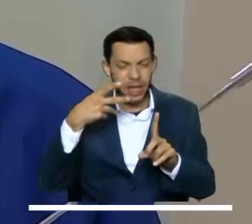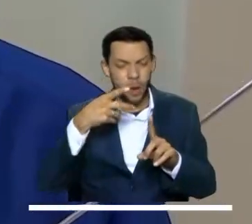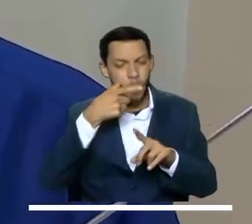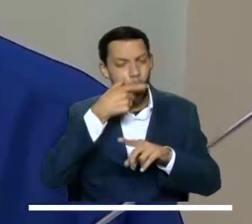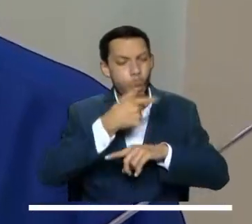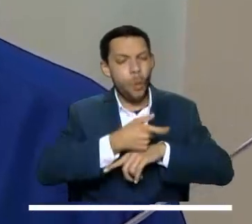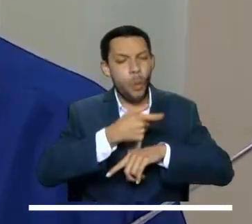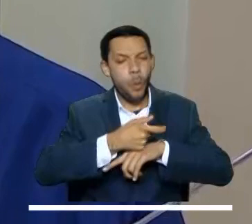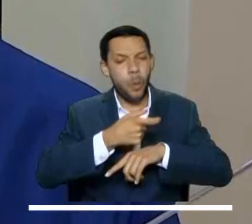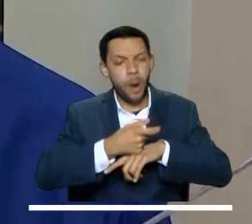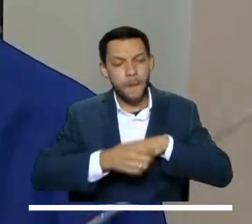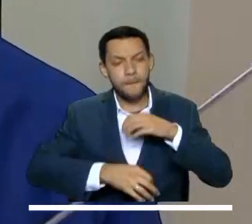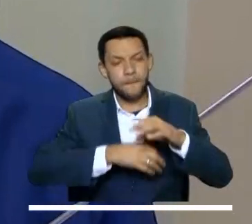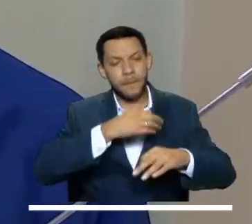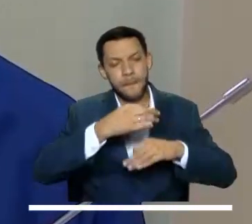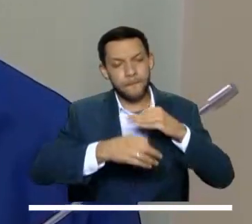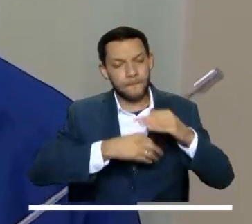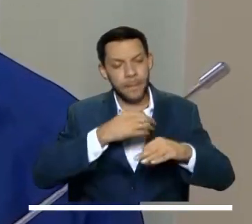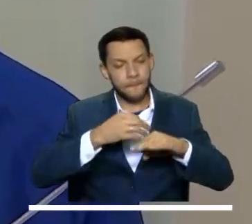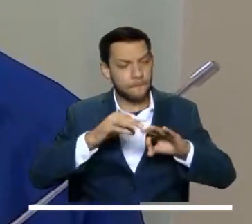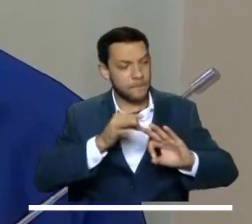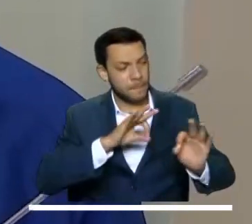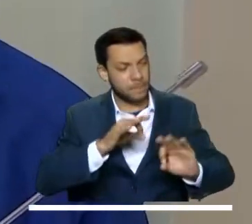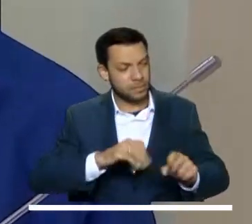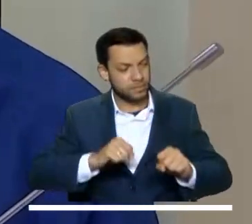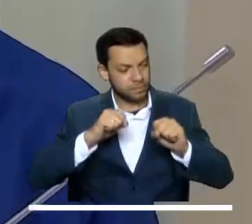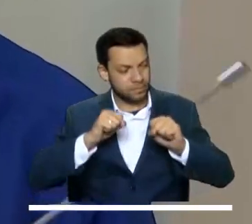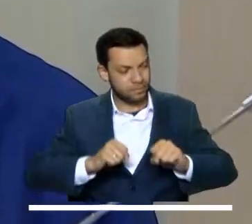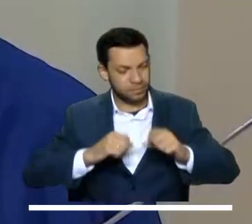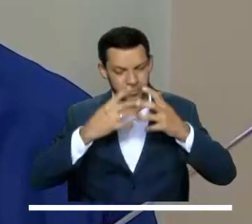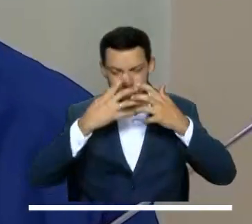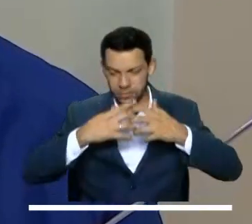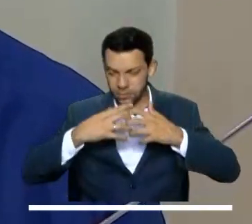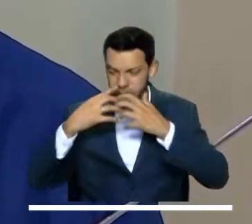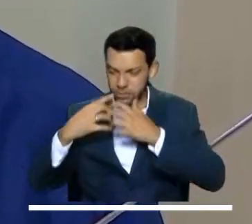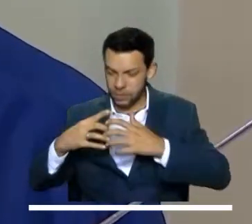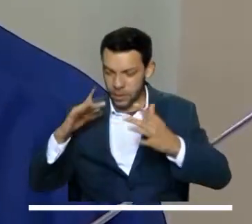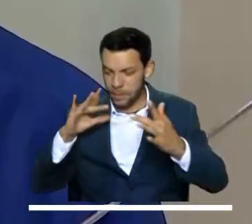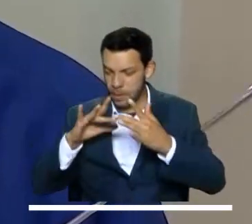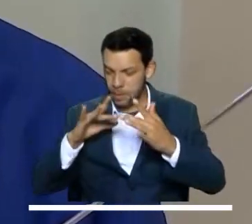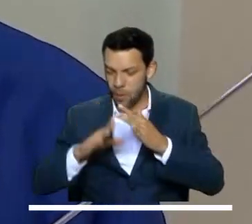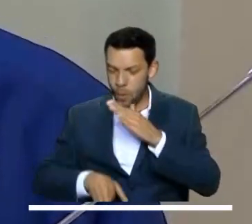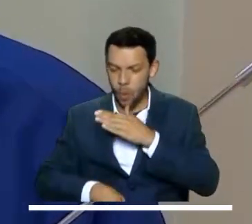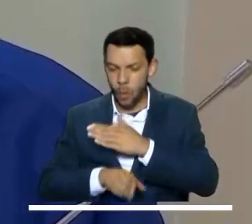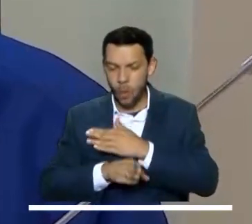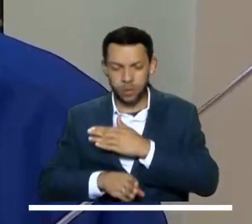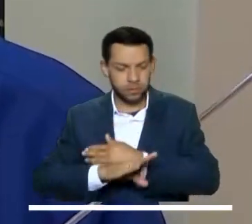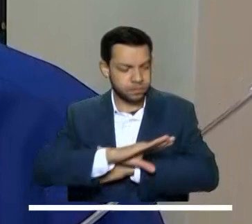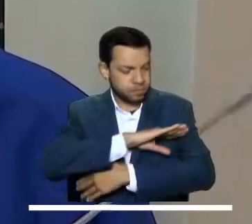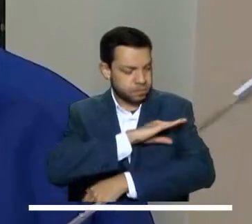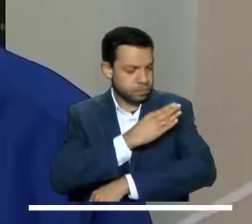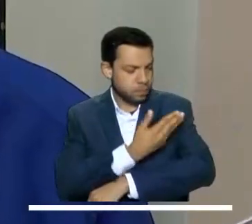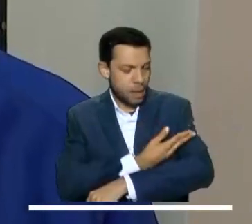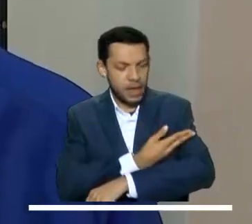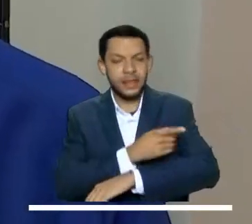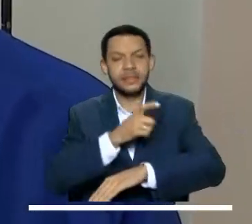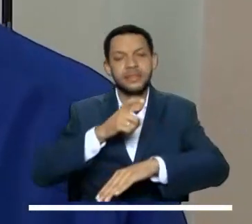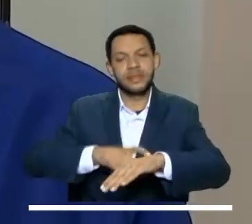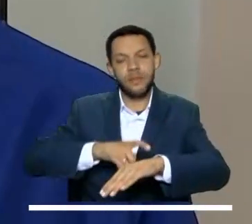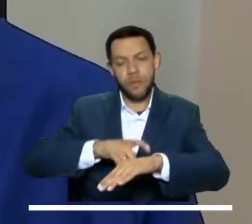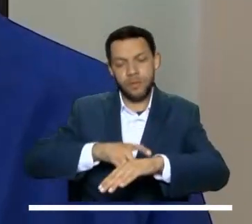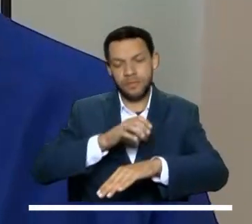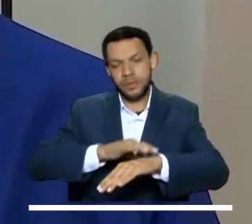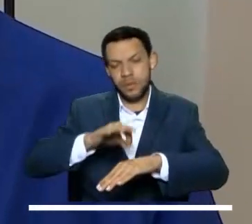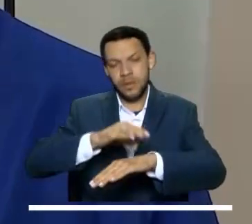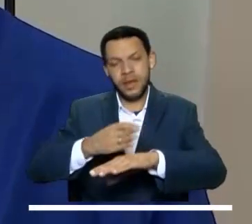órgano. Eso cicatriza y el paciente conserva su órgano funcional y su aparato digestivo funcional, si se hace a tiempo. De ahí la importancia de